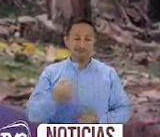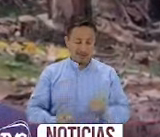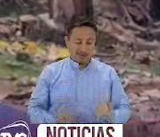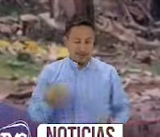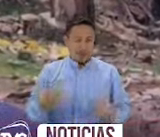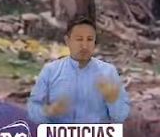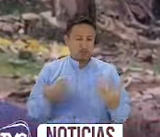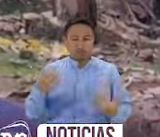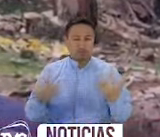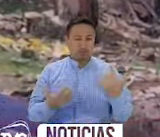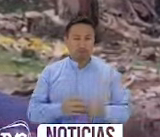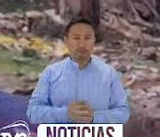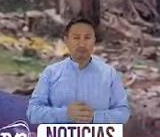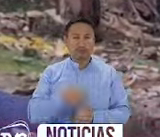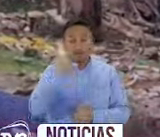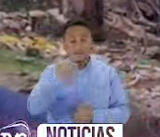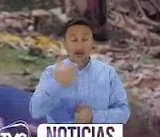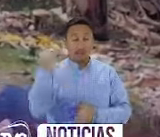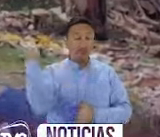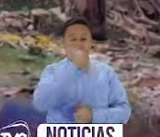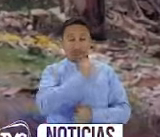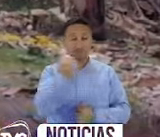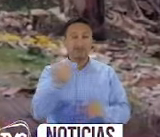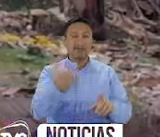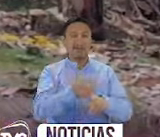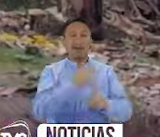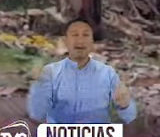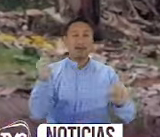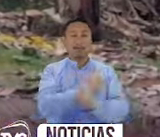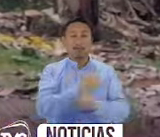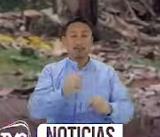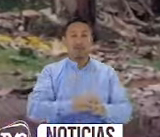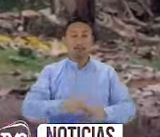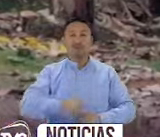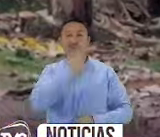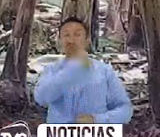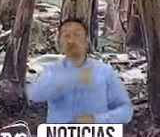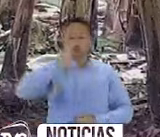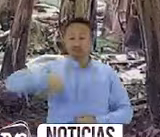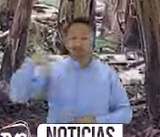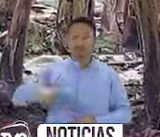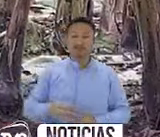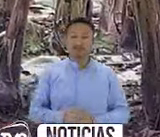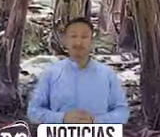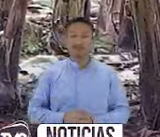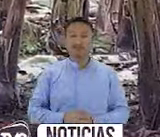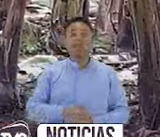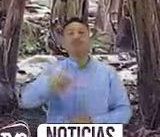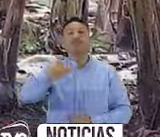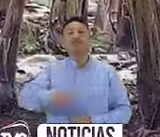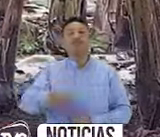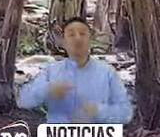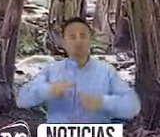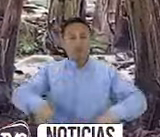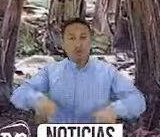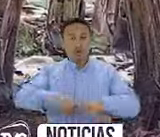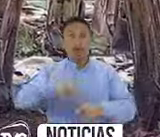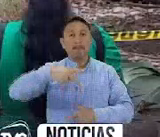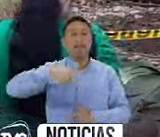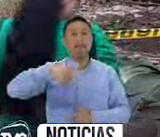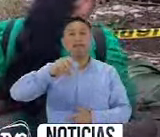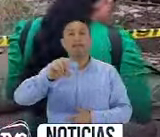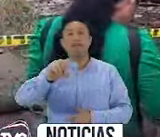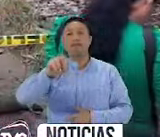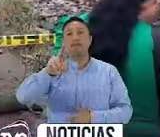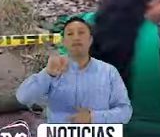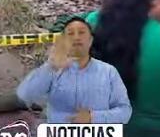huellas de violencia, han sido torturados y tienen varios cortes en sus cuerpos. Fueron trabajadores del sitio El Portón, ubicado en la antigua Vía Limón, quienes